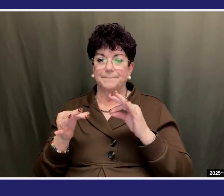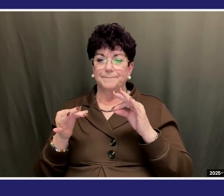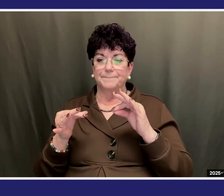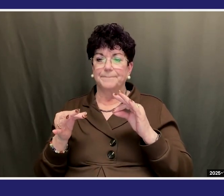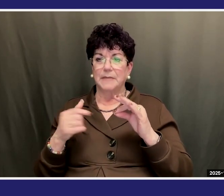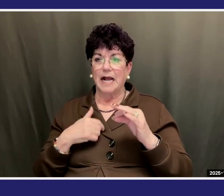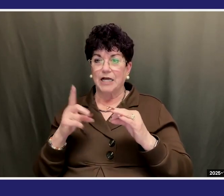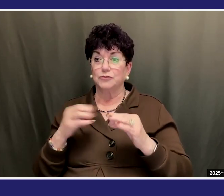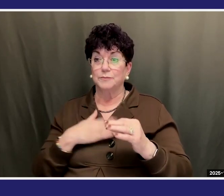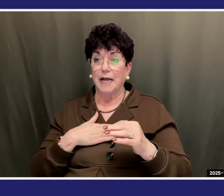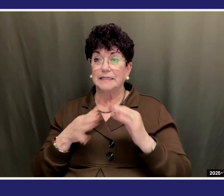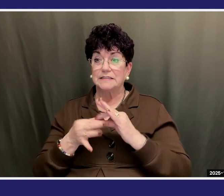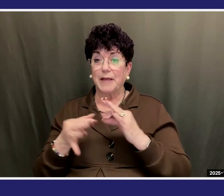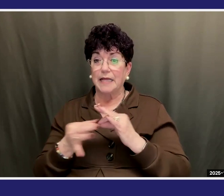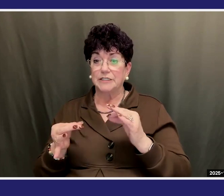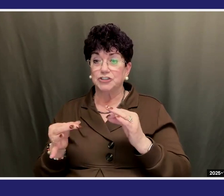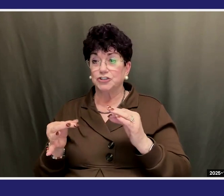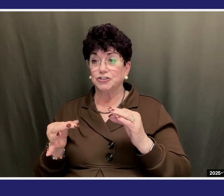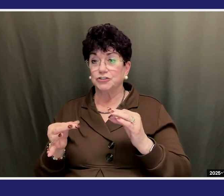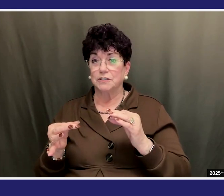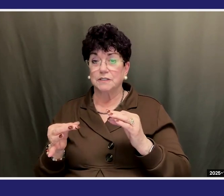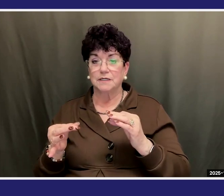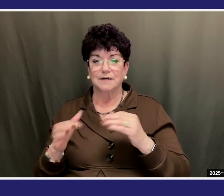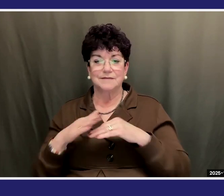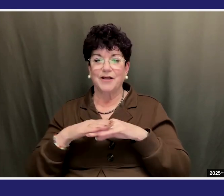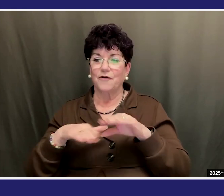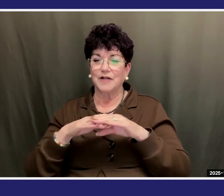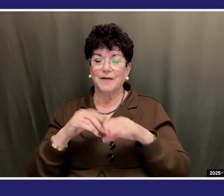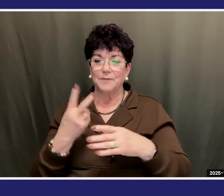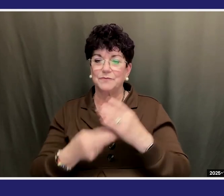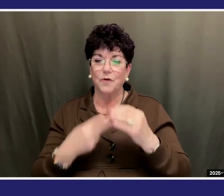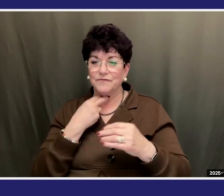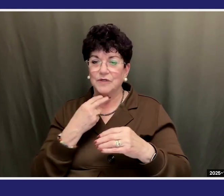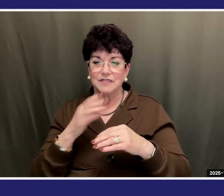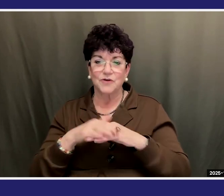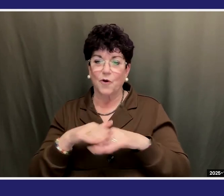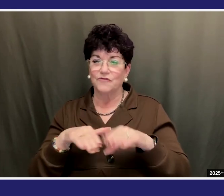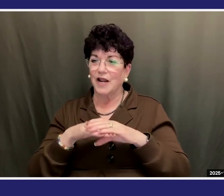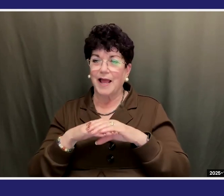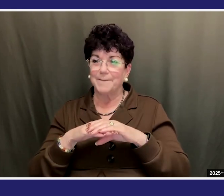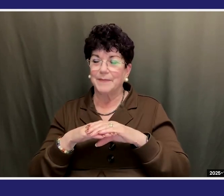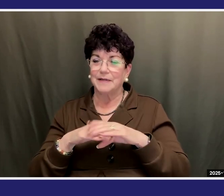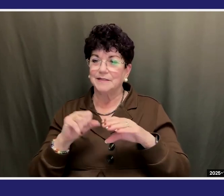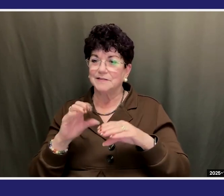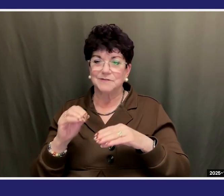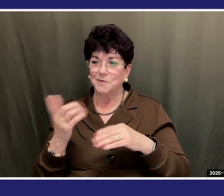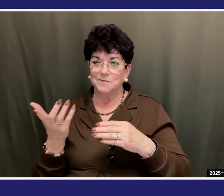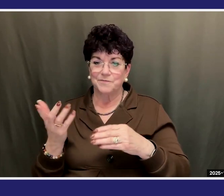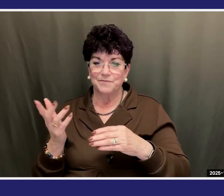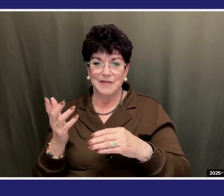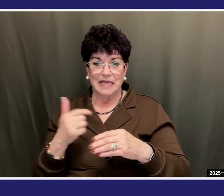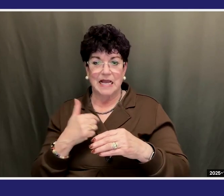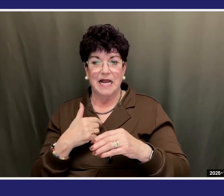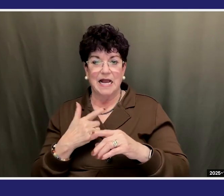I'll do mine in Spanish. Mi nombre es Rio Lorenzo y soy una persona mixteca indígena de la comunidad New Savvy People of the